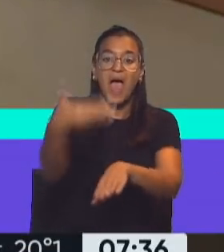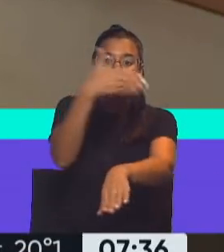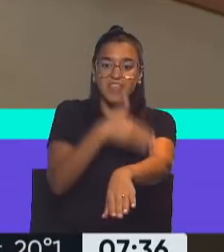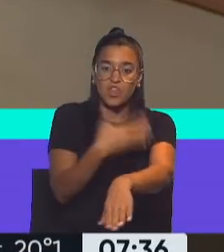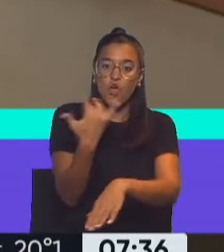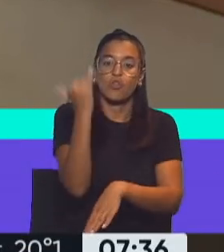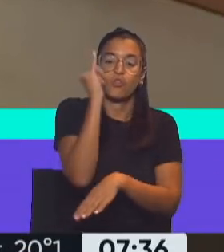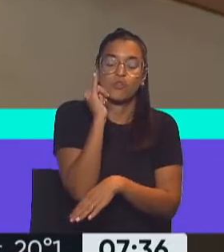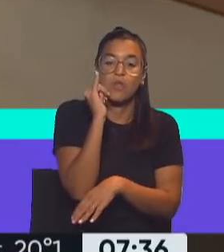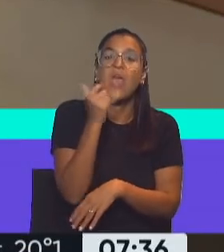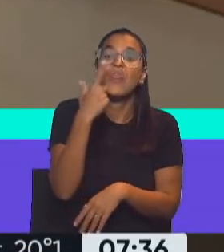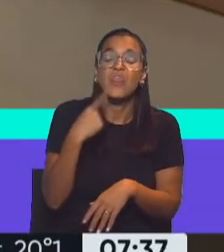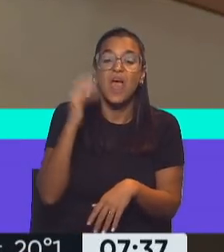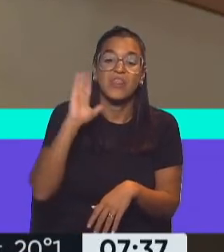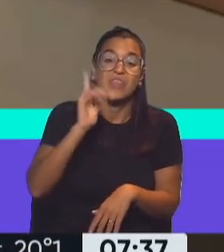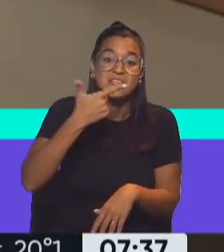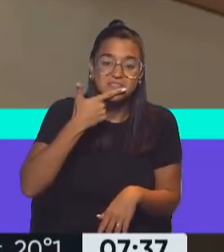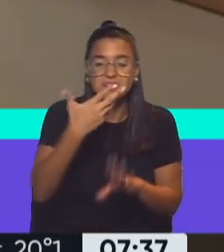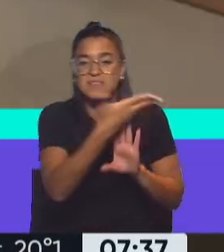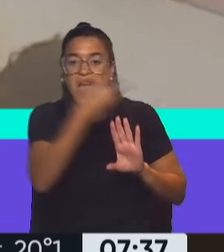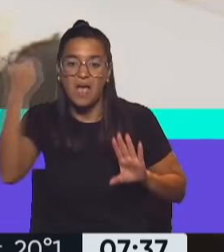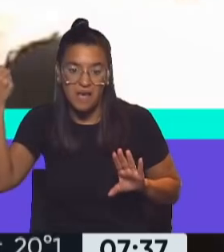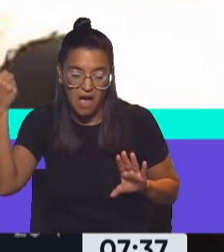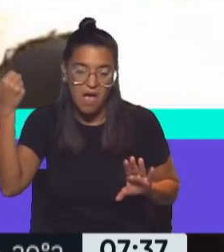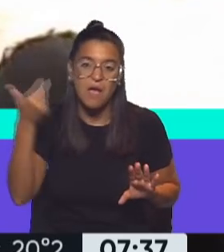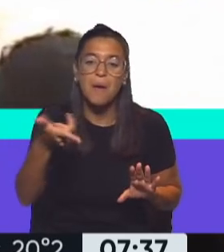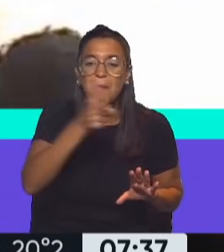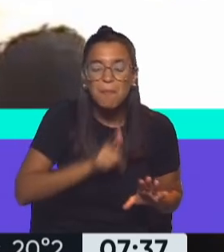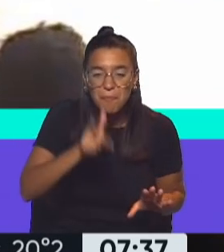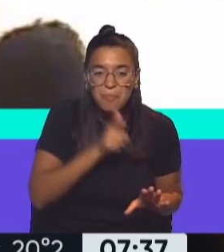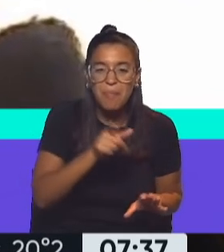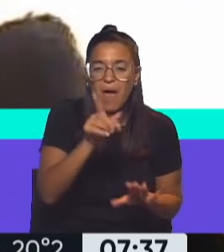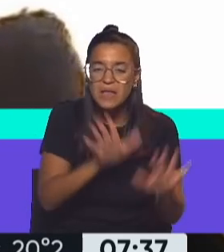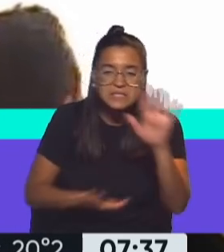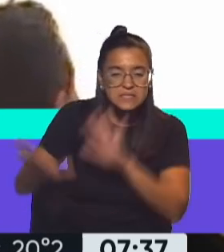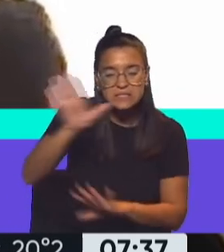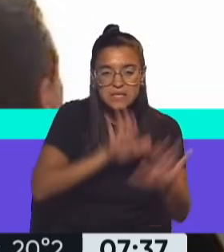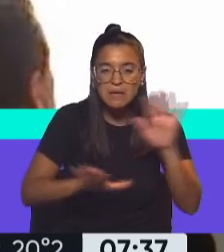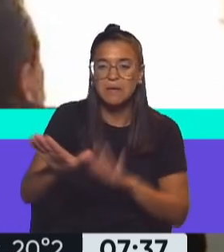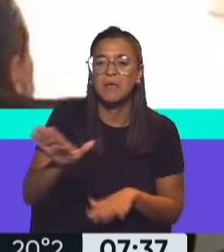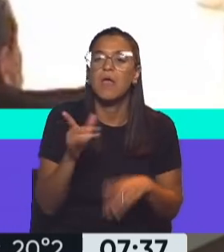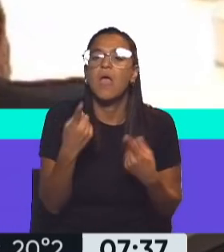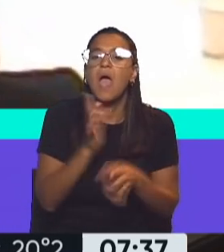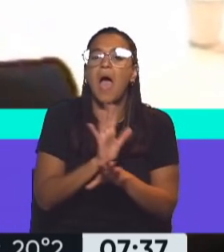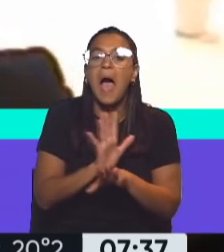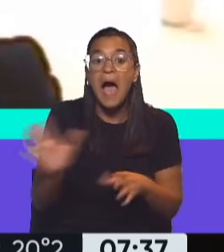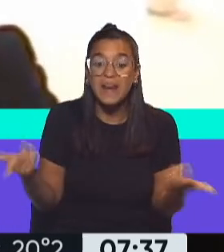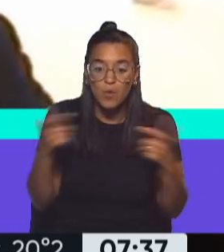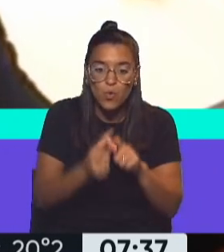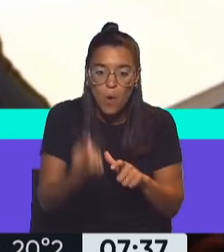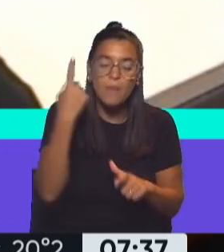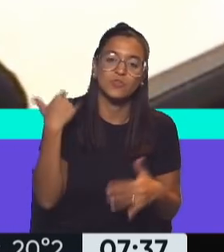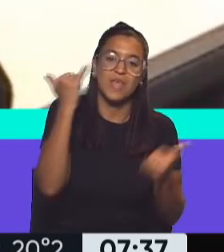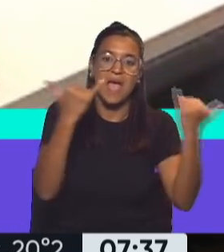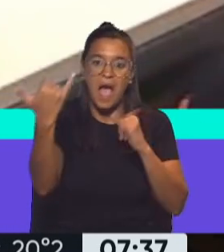y retirada el día 17. Es decir, pareciera que todo se gestó en función de esta reunión. Por lo que usted indica,